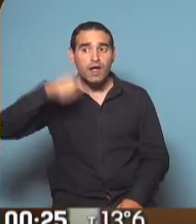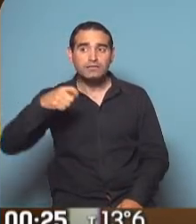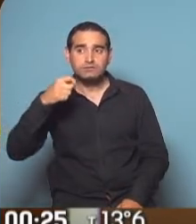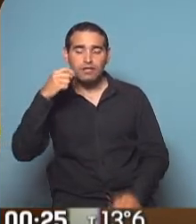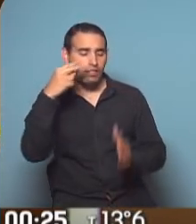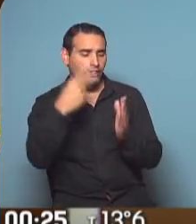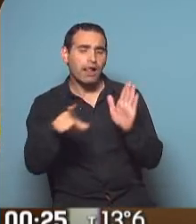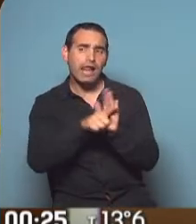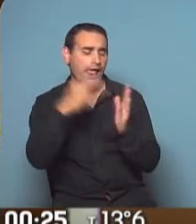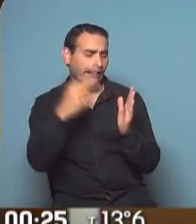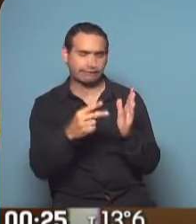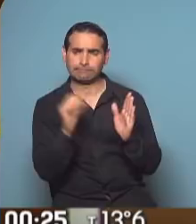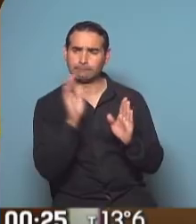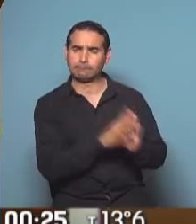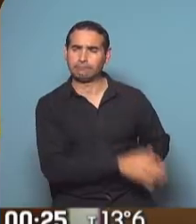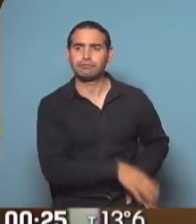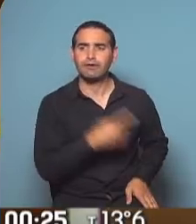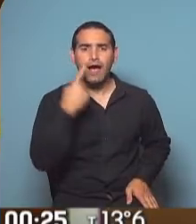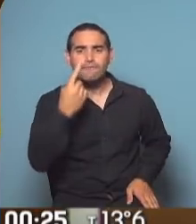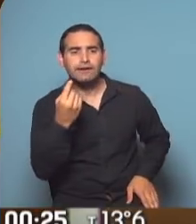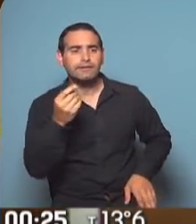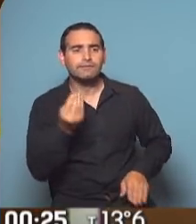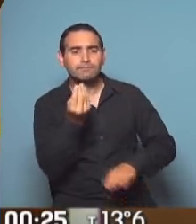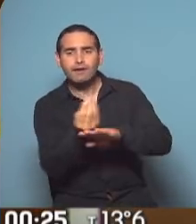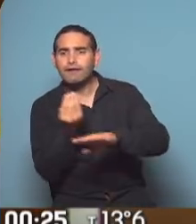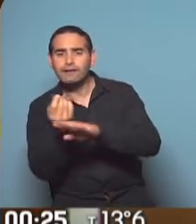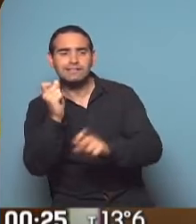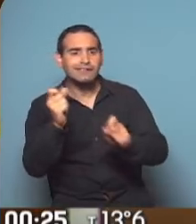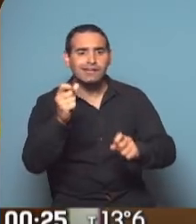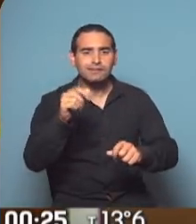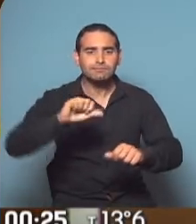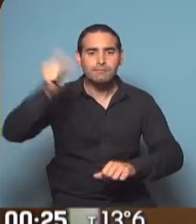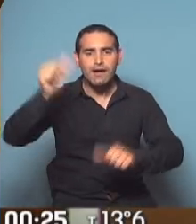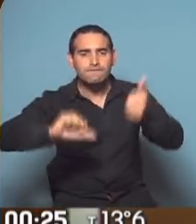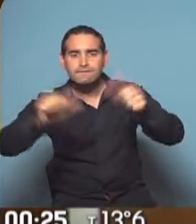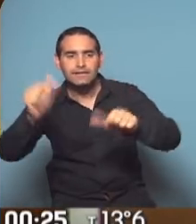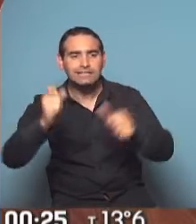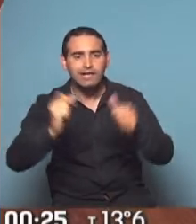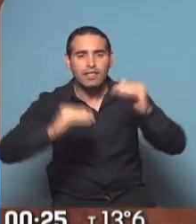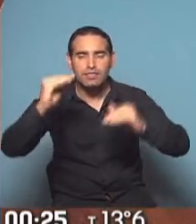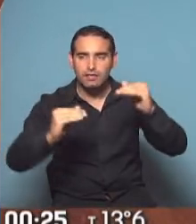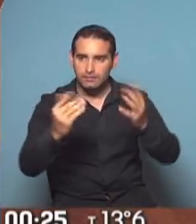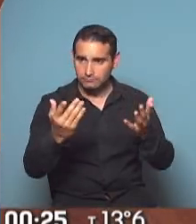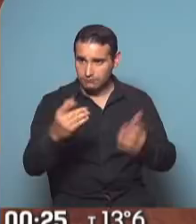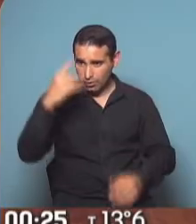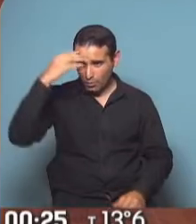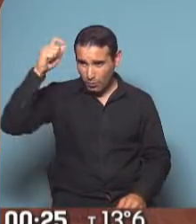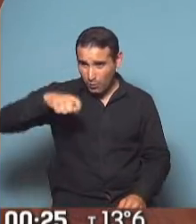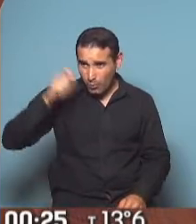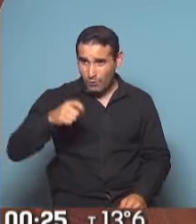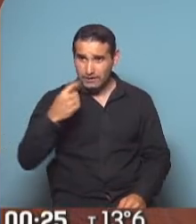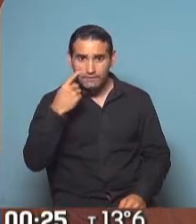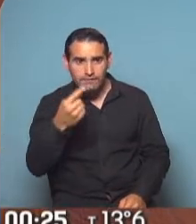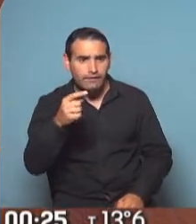preparar soluciones a medida de la política que es lo peor que nos puede pasar si un juez lee el lector de encuestas en el